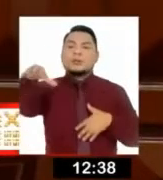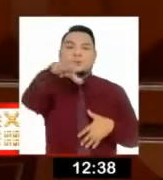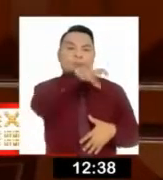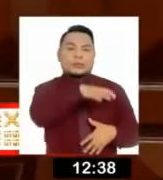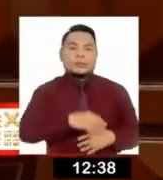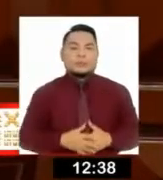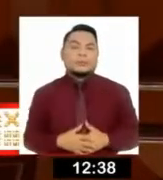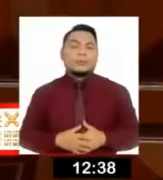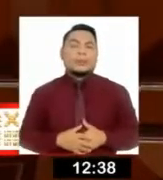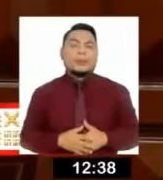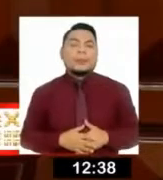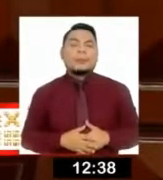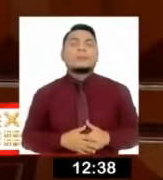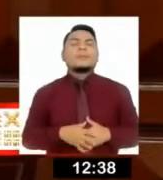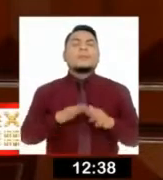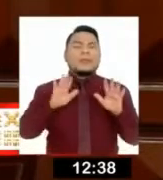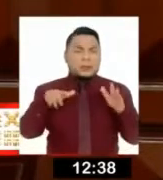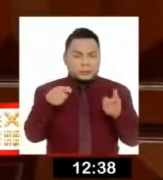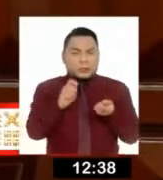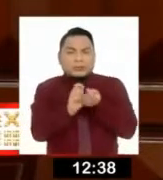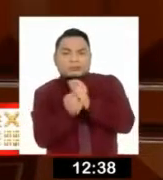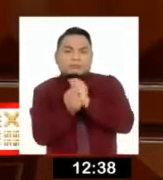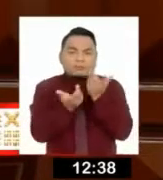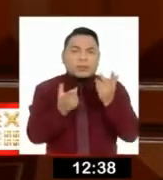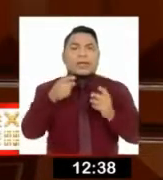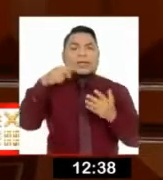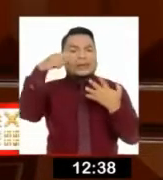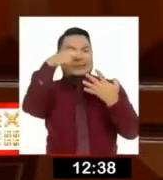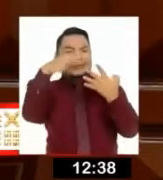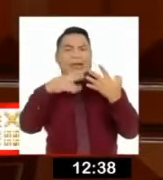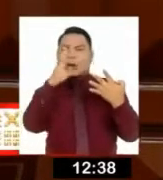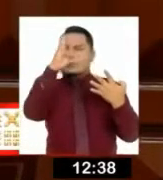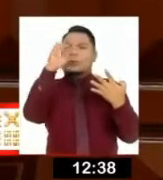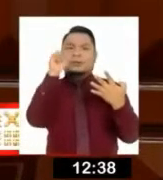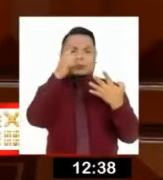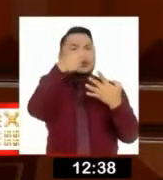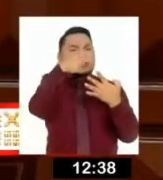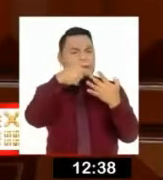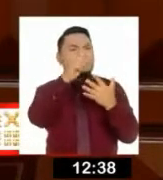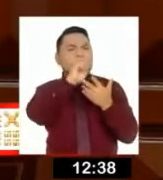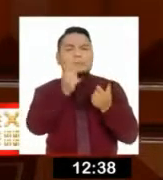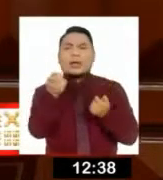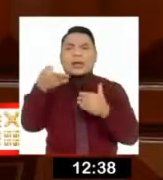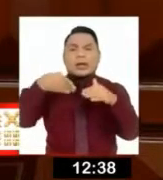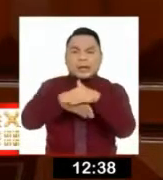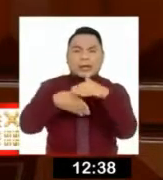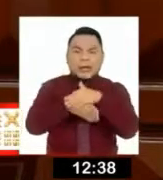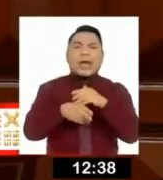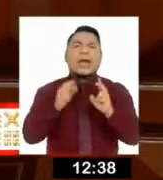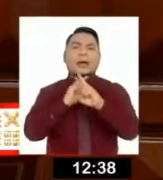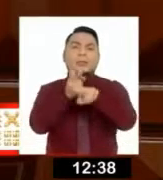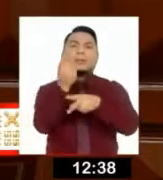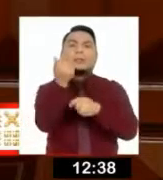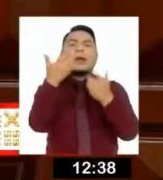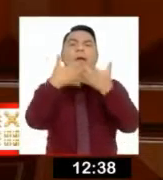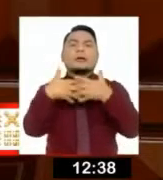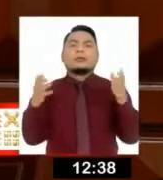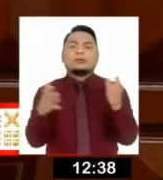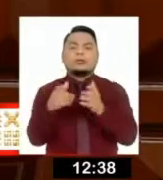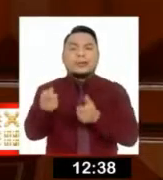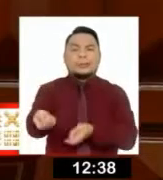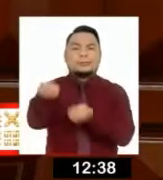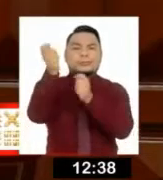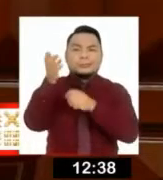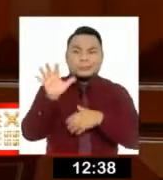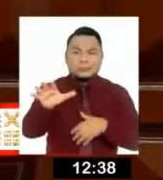sector. Flexibilizaremos los requisitos para facilitar el acceso a créditos y formalización de las MIPES.